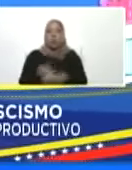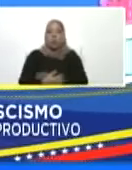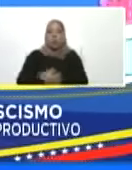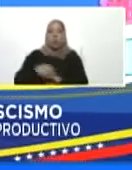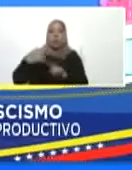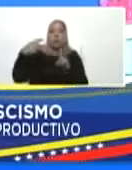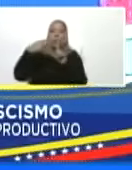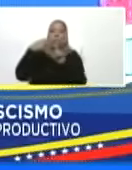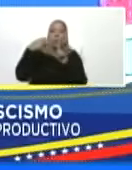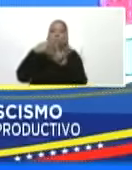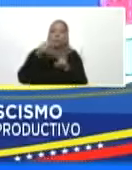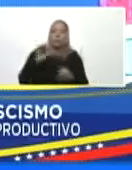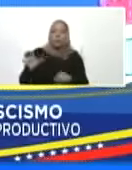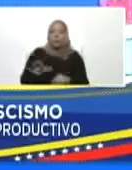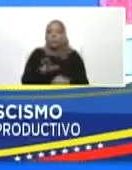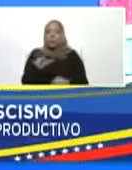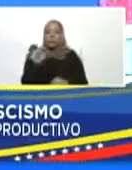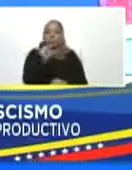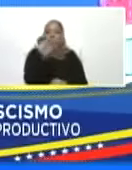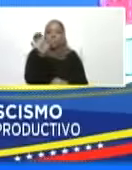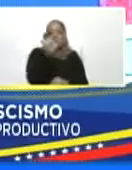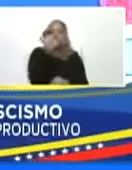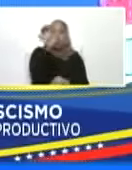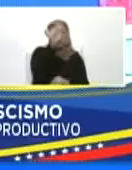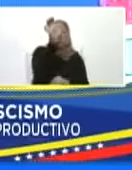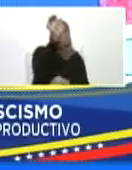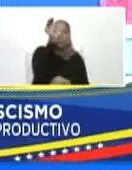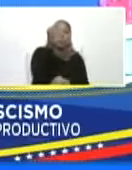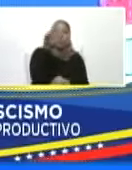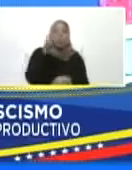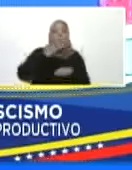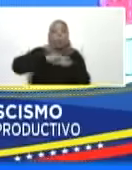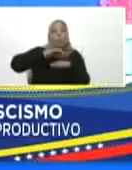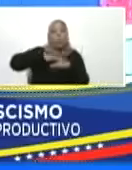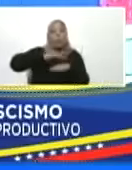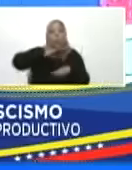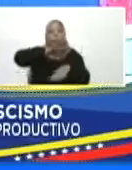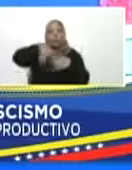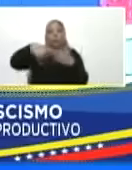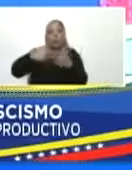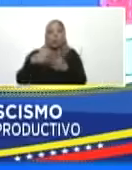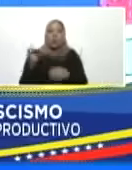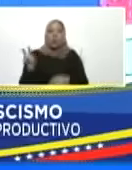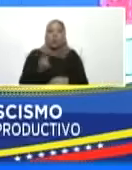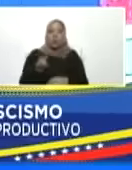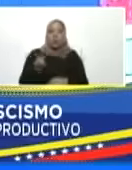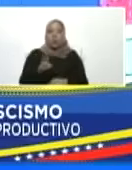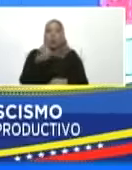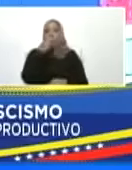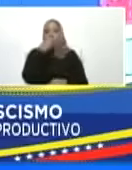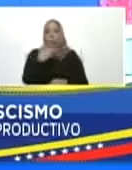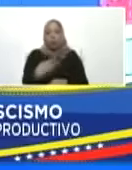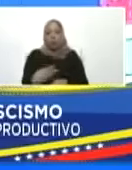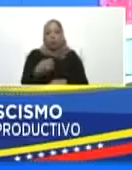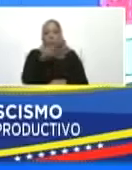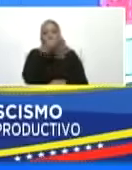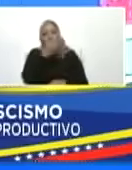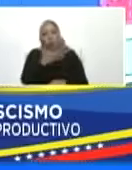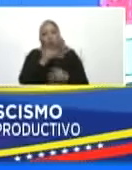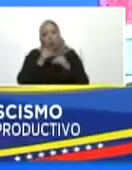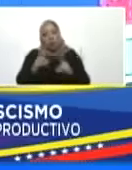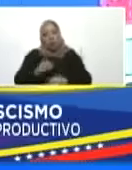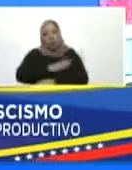la alta montaña del Guarayra Repano, convoco a todos los venezolanos de bien, patriotas,